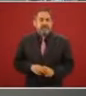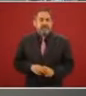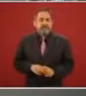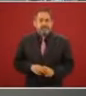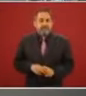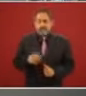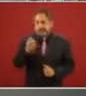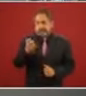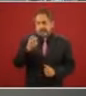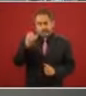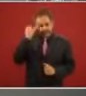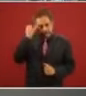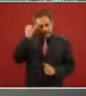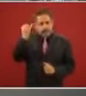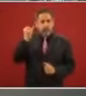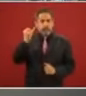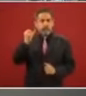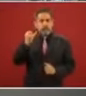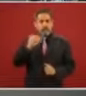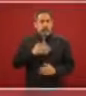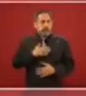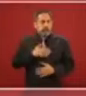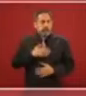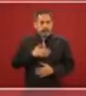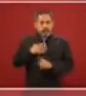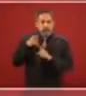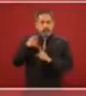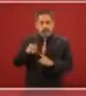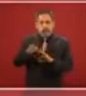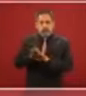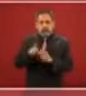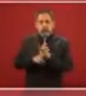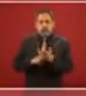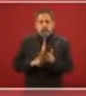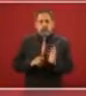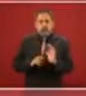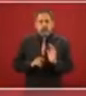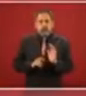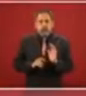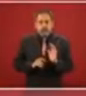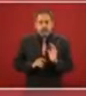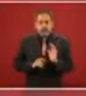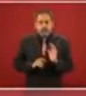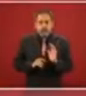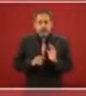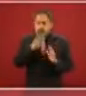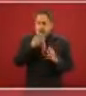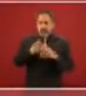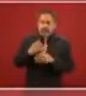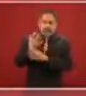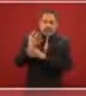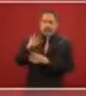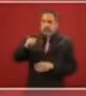Esa es nuestra concepción. Lo que decía Martí,